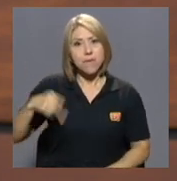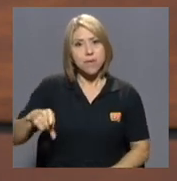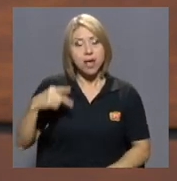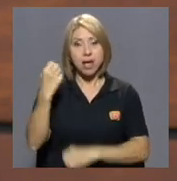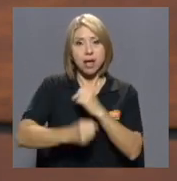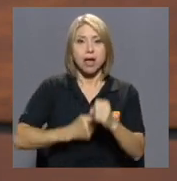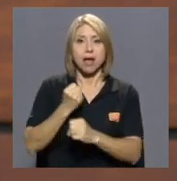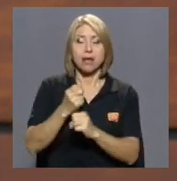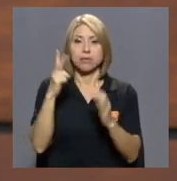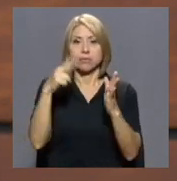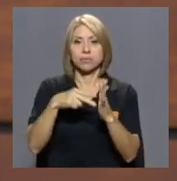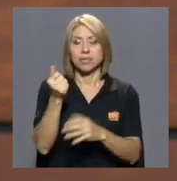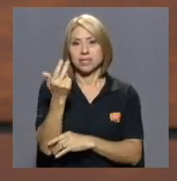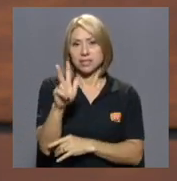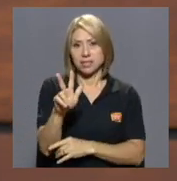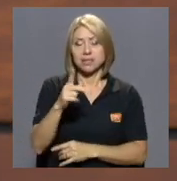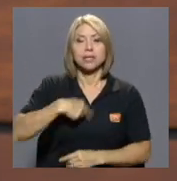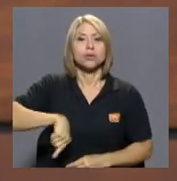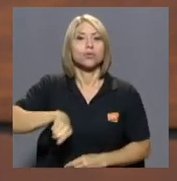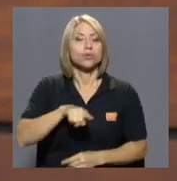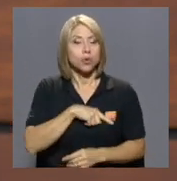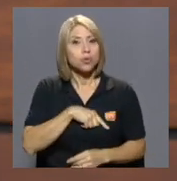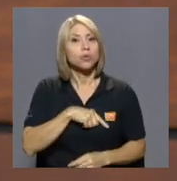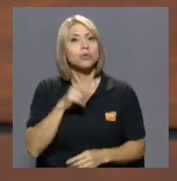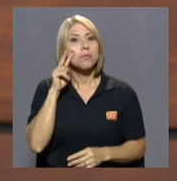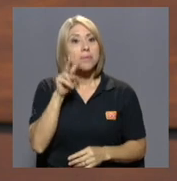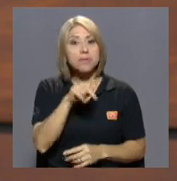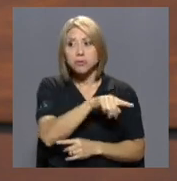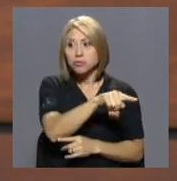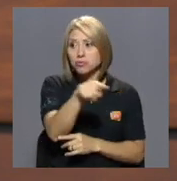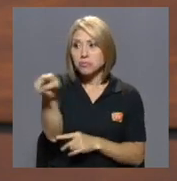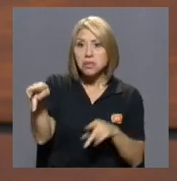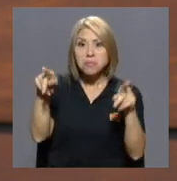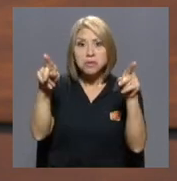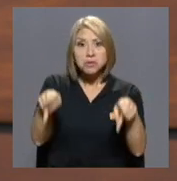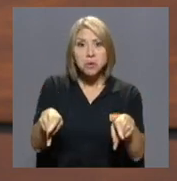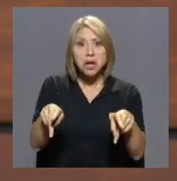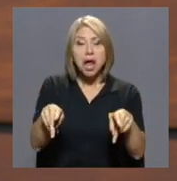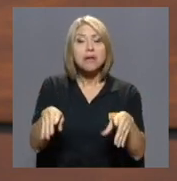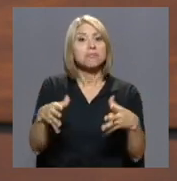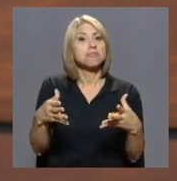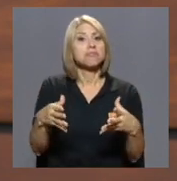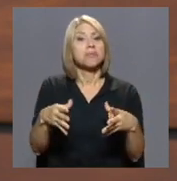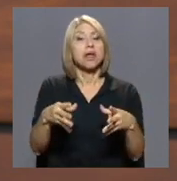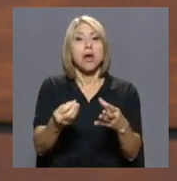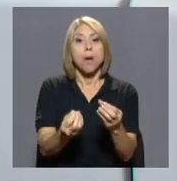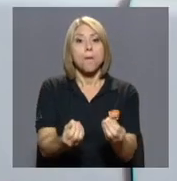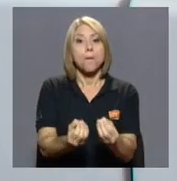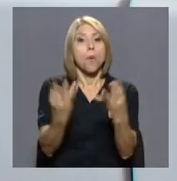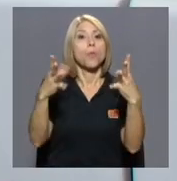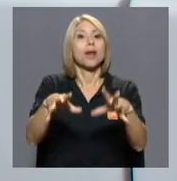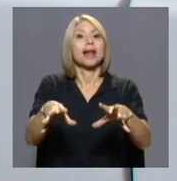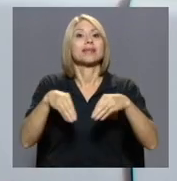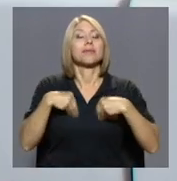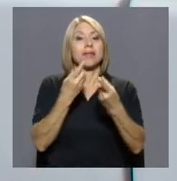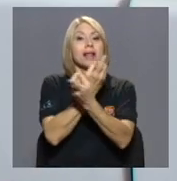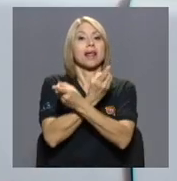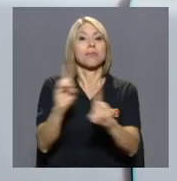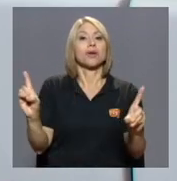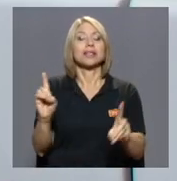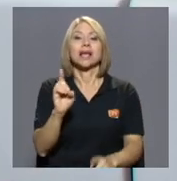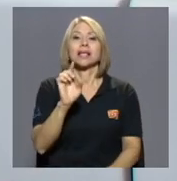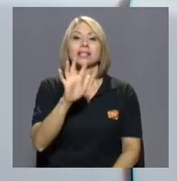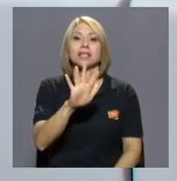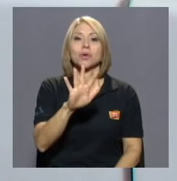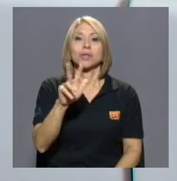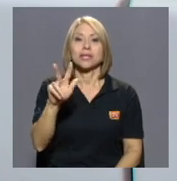estuvimos con una aceptación popular de la democracia del 53% en Costa Rica. Uh-huh. A tres puntos de